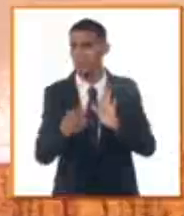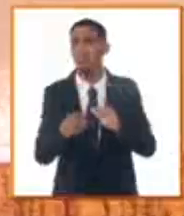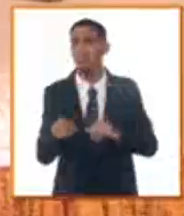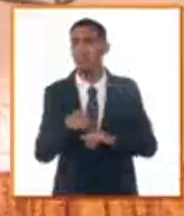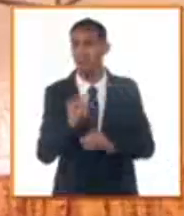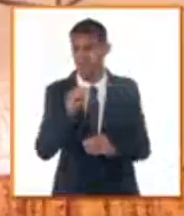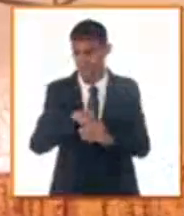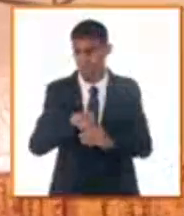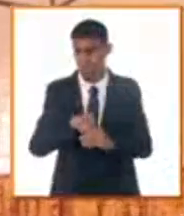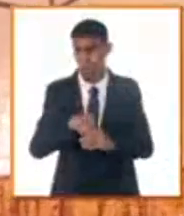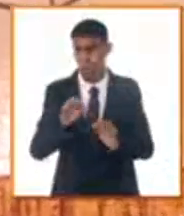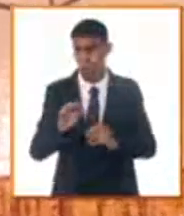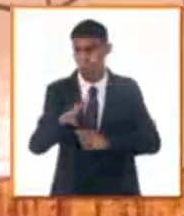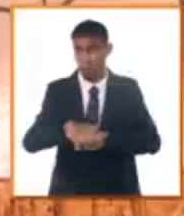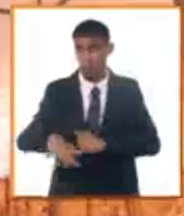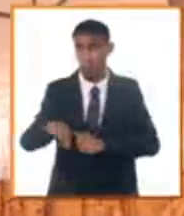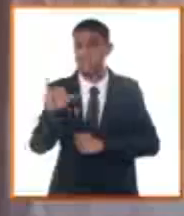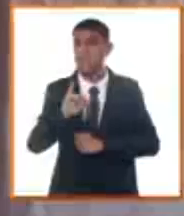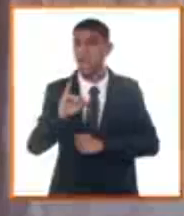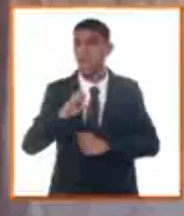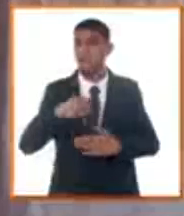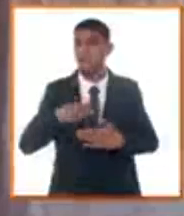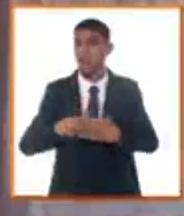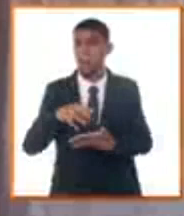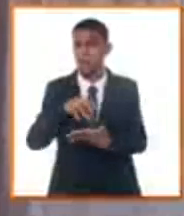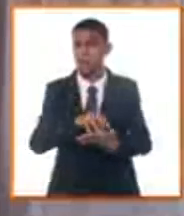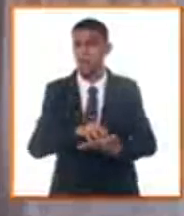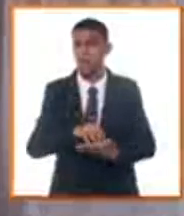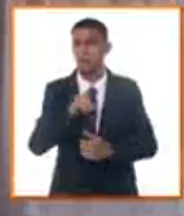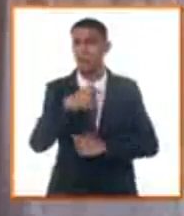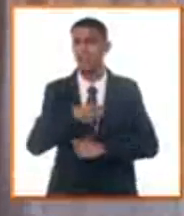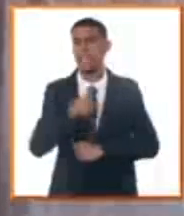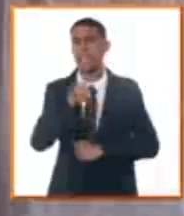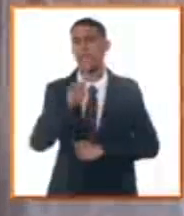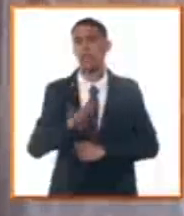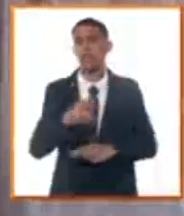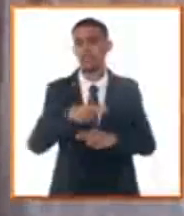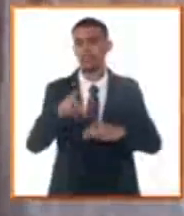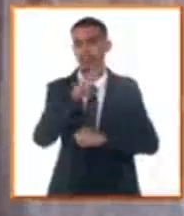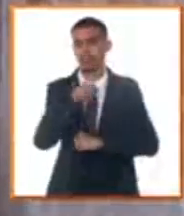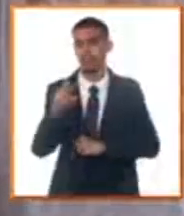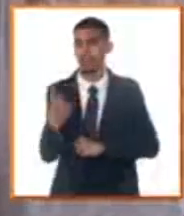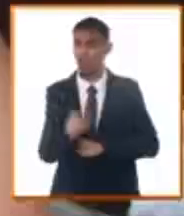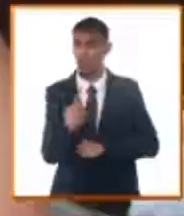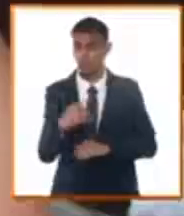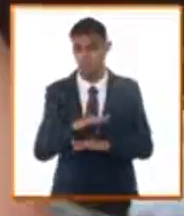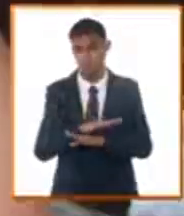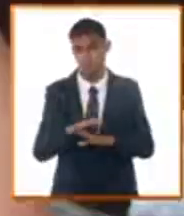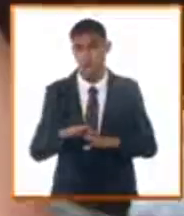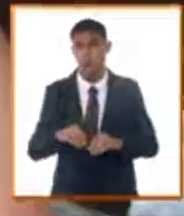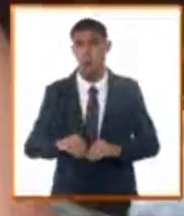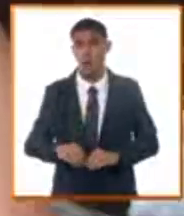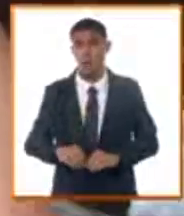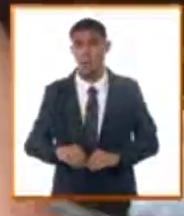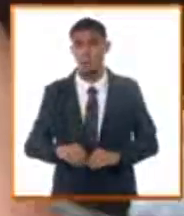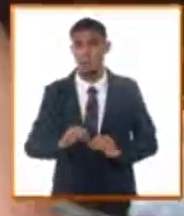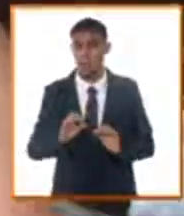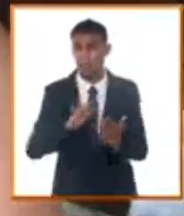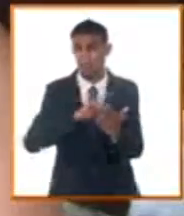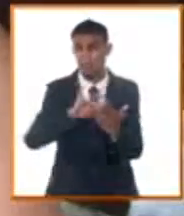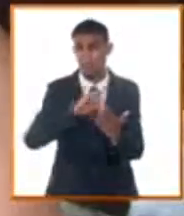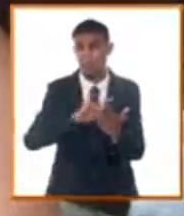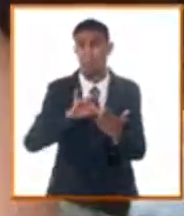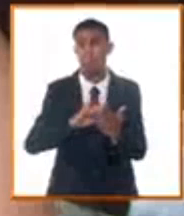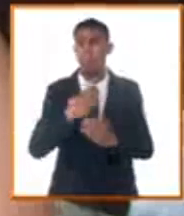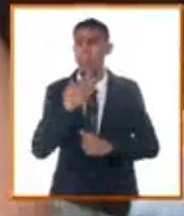territorio, que son 6 UEB con 14 restaurantes dentro de sí, nosotros tenemos la APK